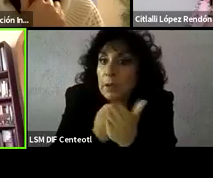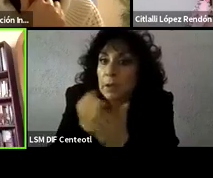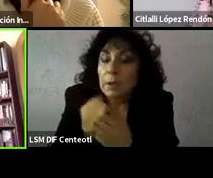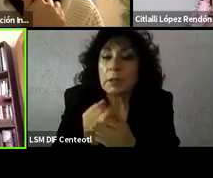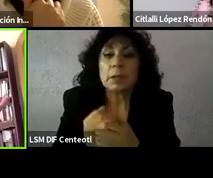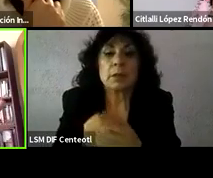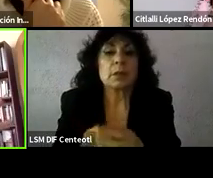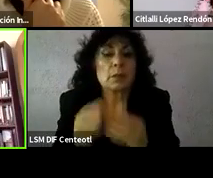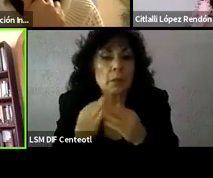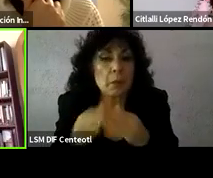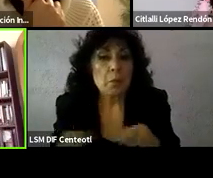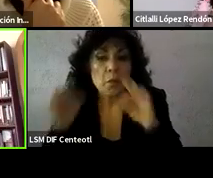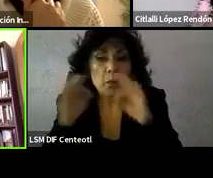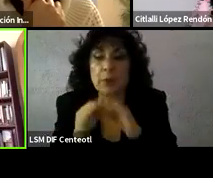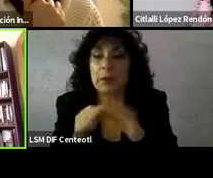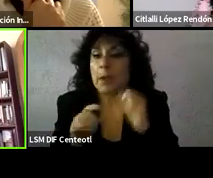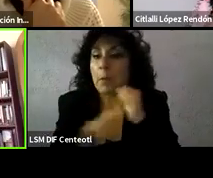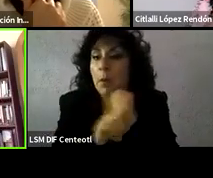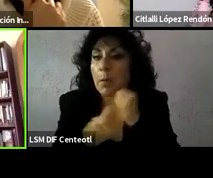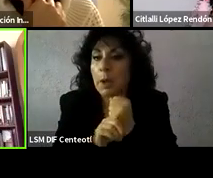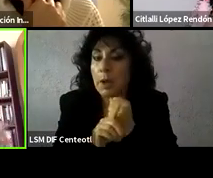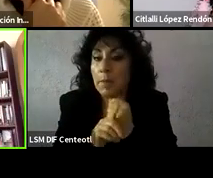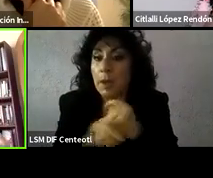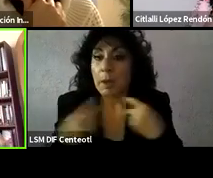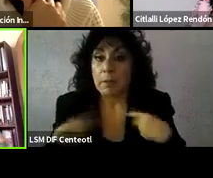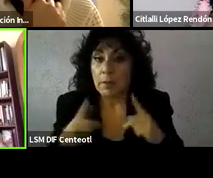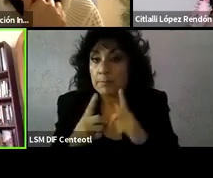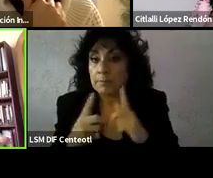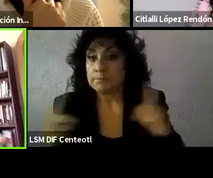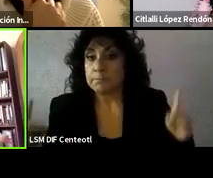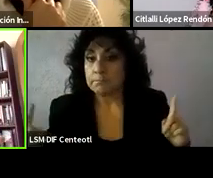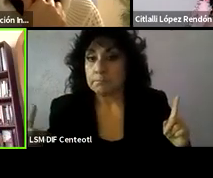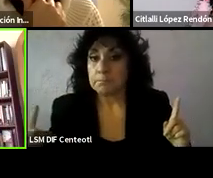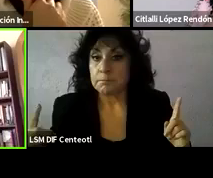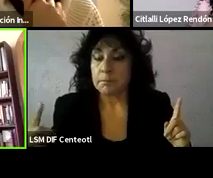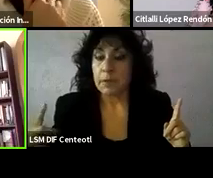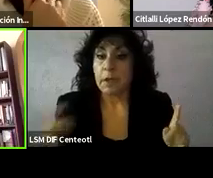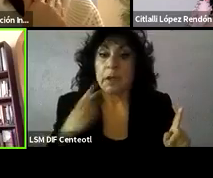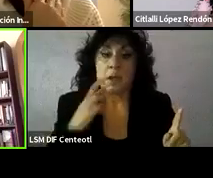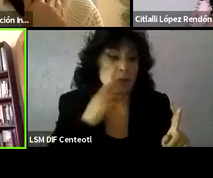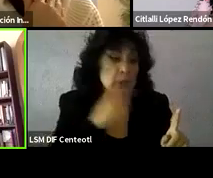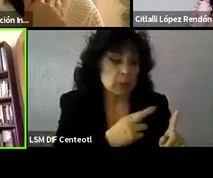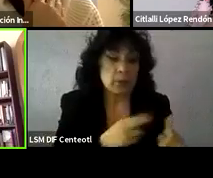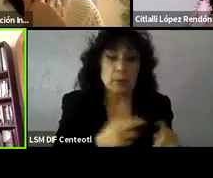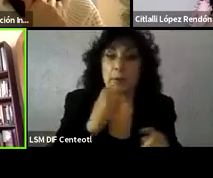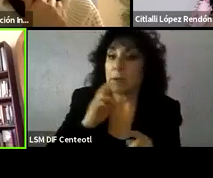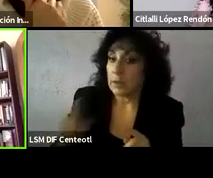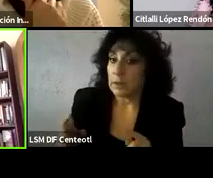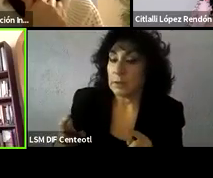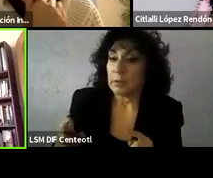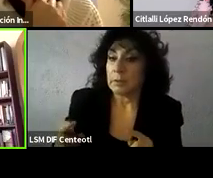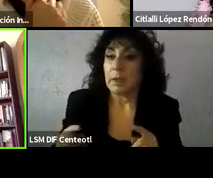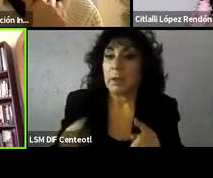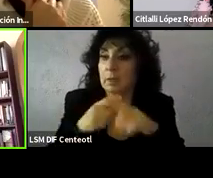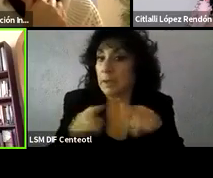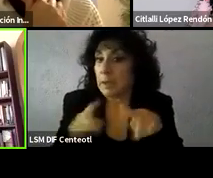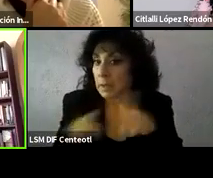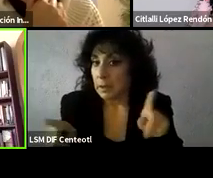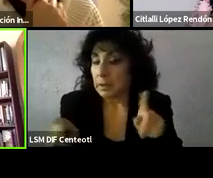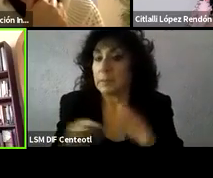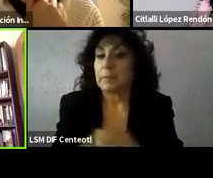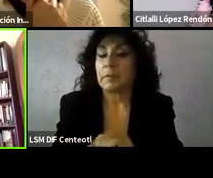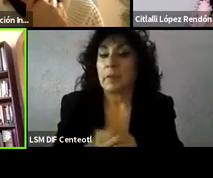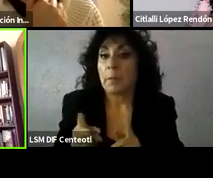y entonces la cuestión es el problema que habría que resolver, etcétera, ¿no? Y creo que hay otra perspectiva que está mucho más